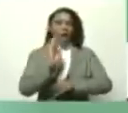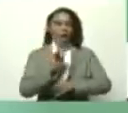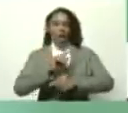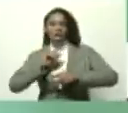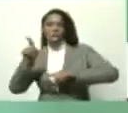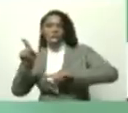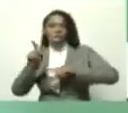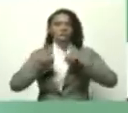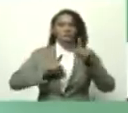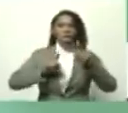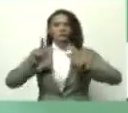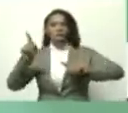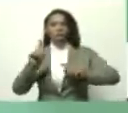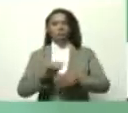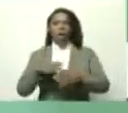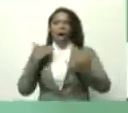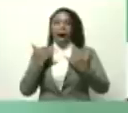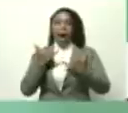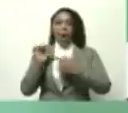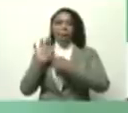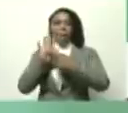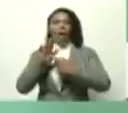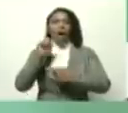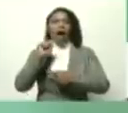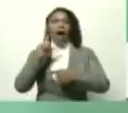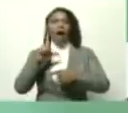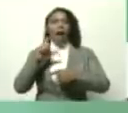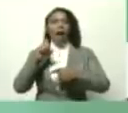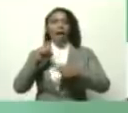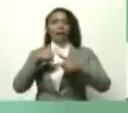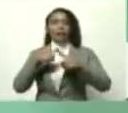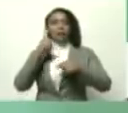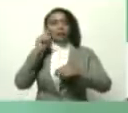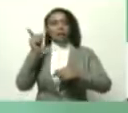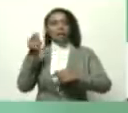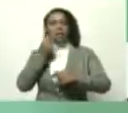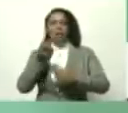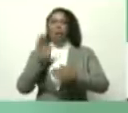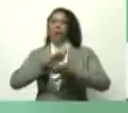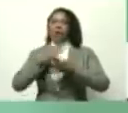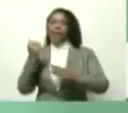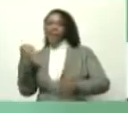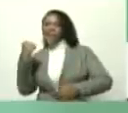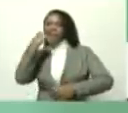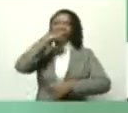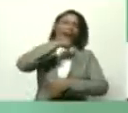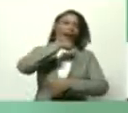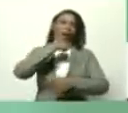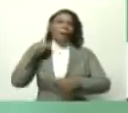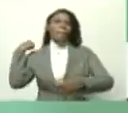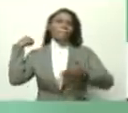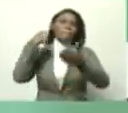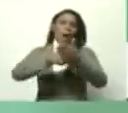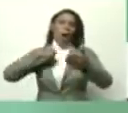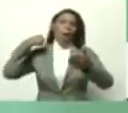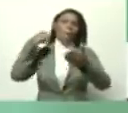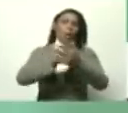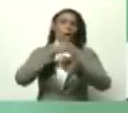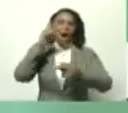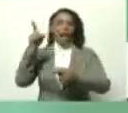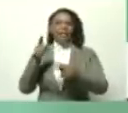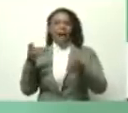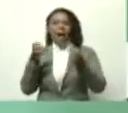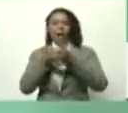y para allá. Ahora sacan esto de Alex Saab. Si es así, ¿por qué le sacaron dos dientes golpeándolo salvajemente allá en Cabo